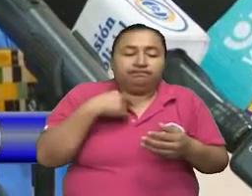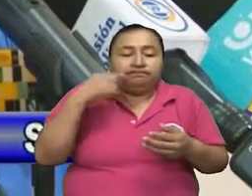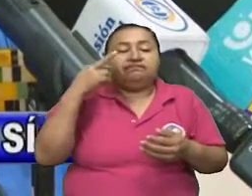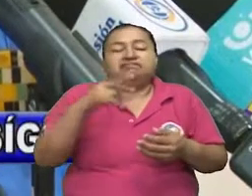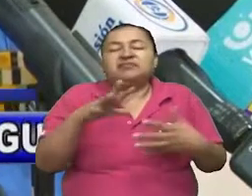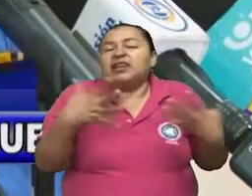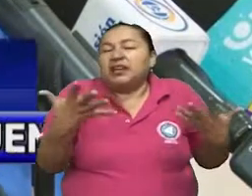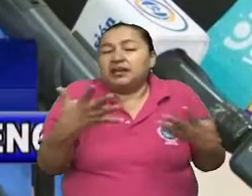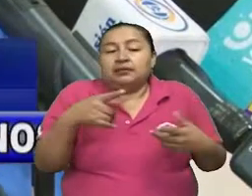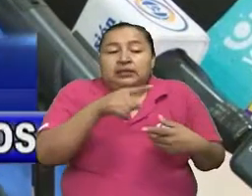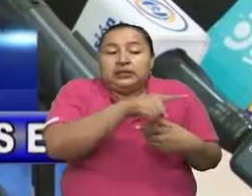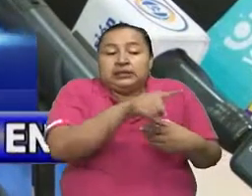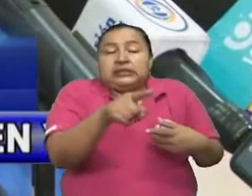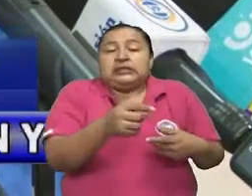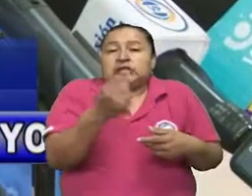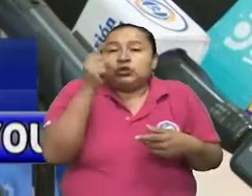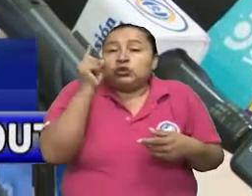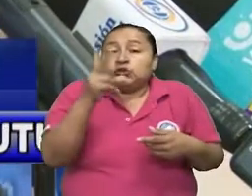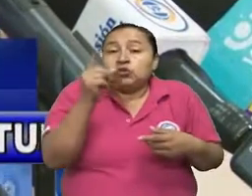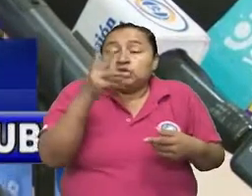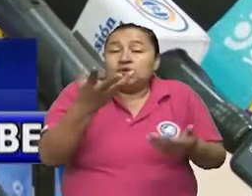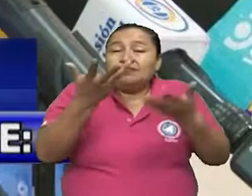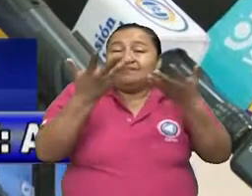ocupada, 12 libras de marihuana.